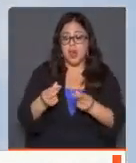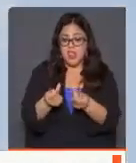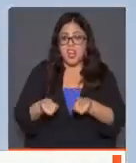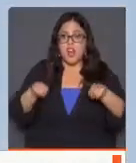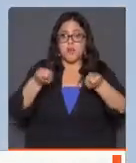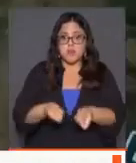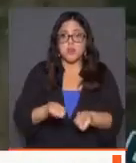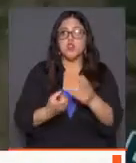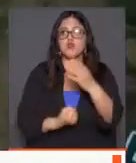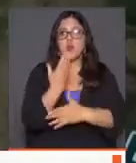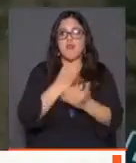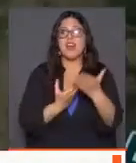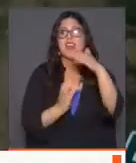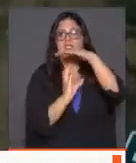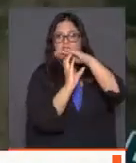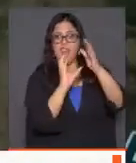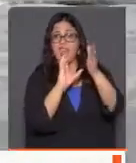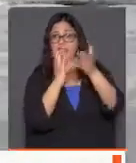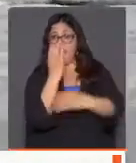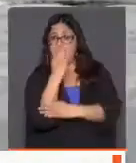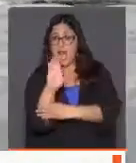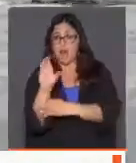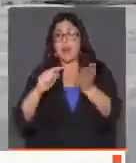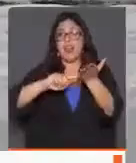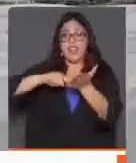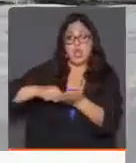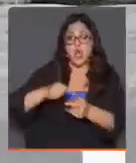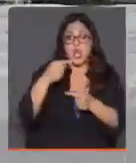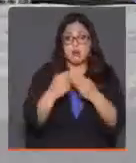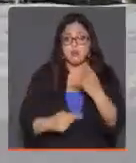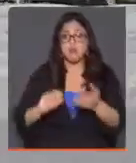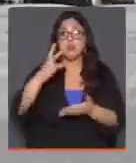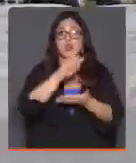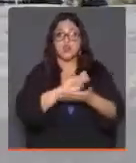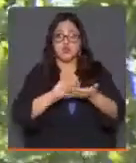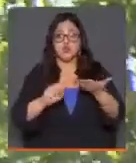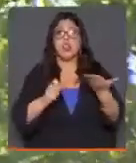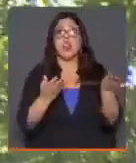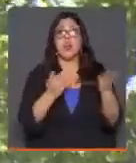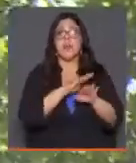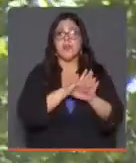nueva tecnología y cámaras que estarán a disposición de la Subsecretaría de Prevención del Delito.